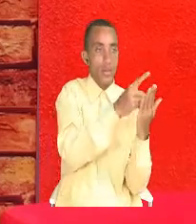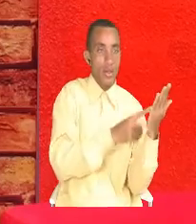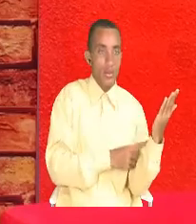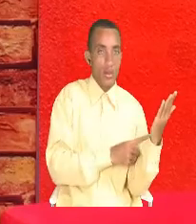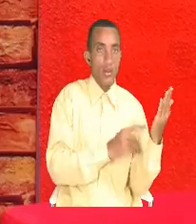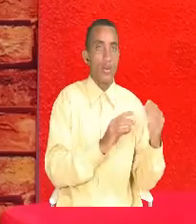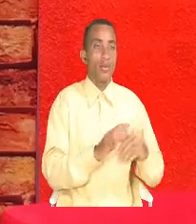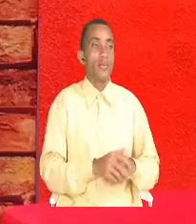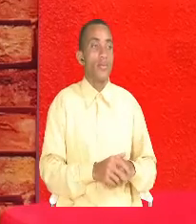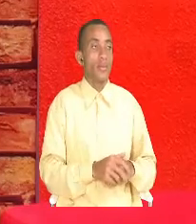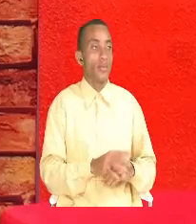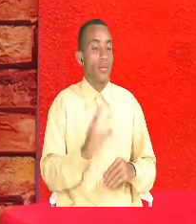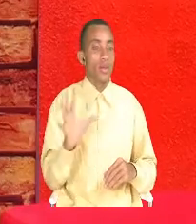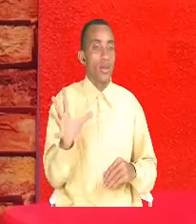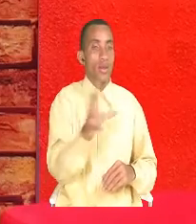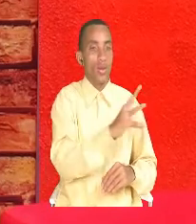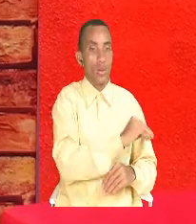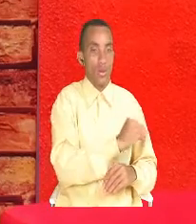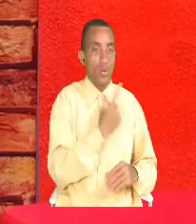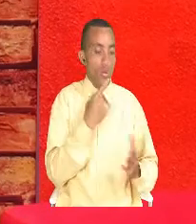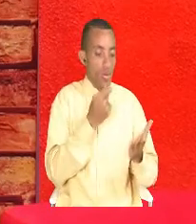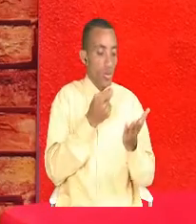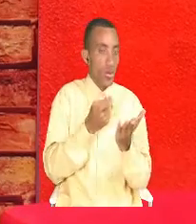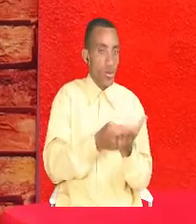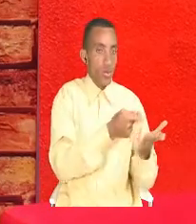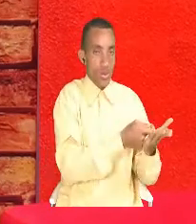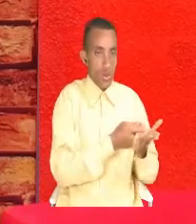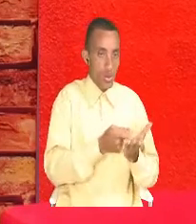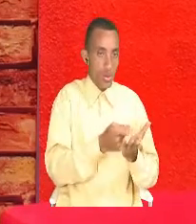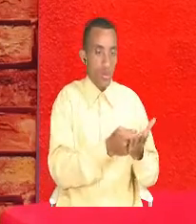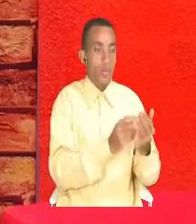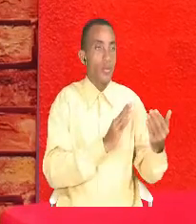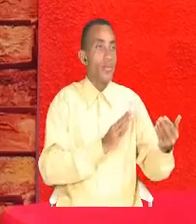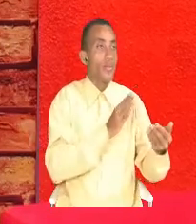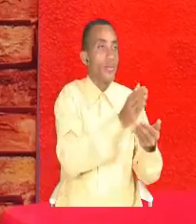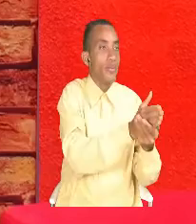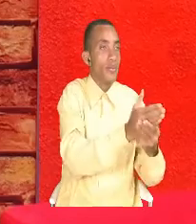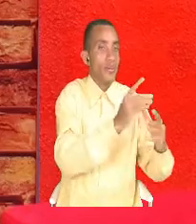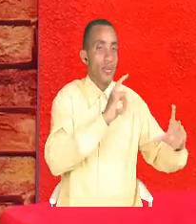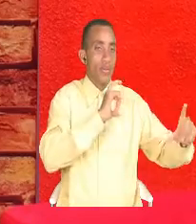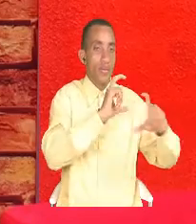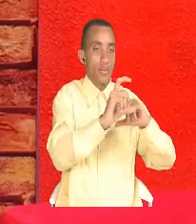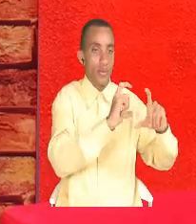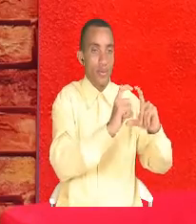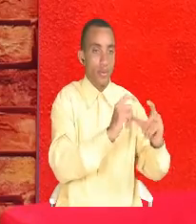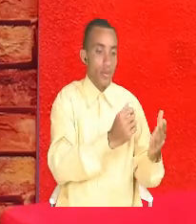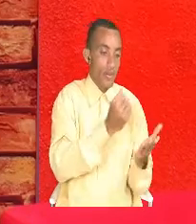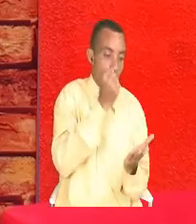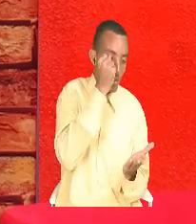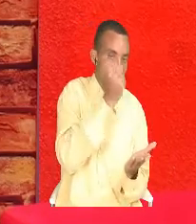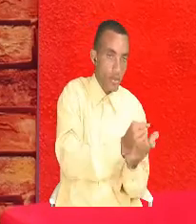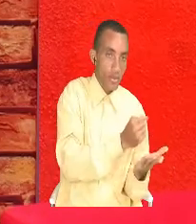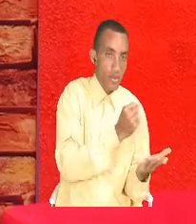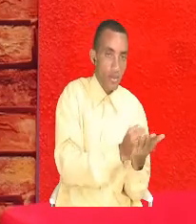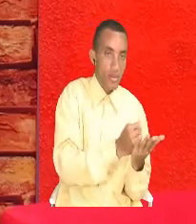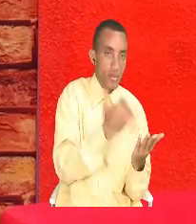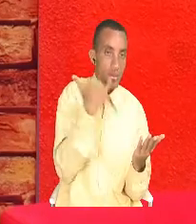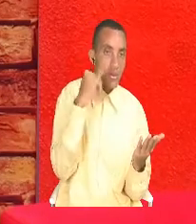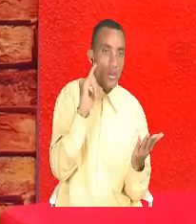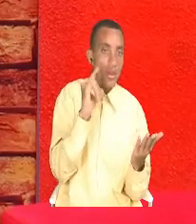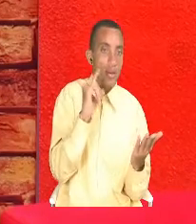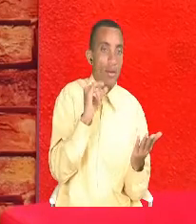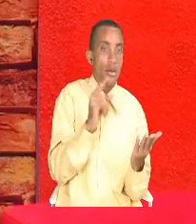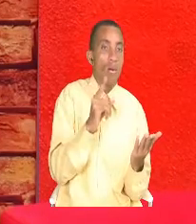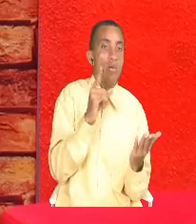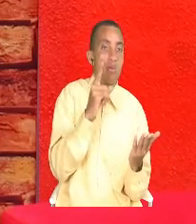documento todos los socios van a la Cámara de Comercio, lo autentican con un funcionario